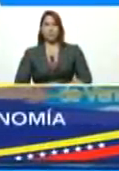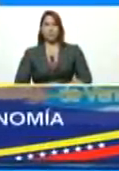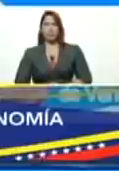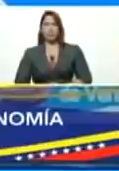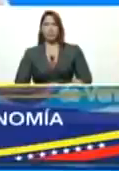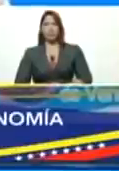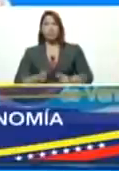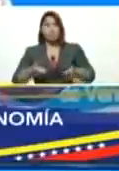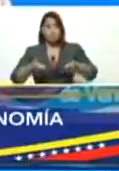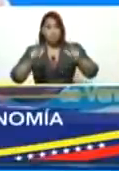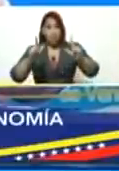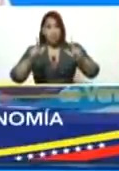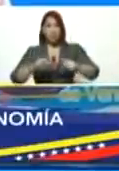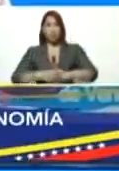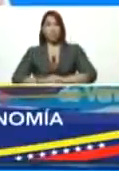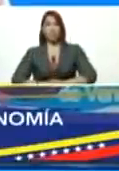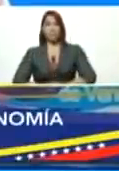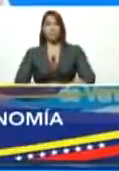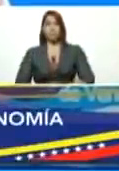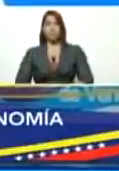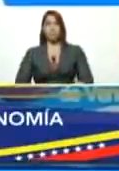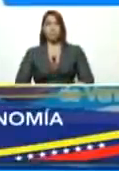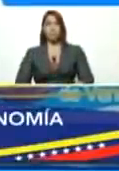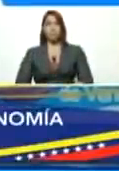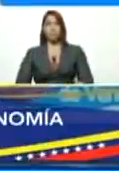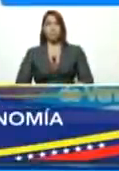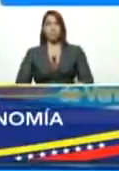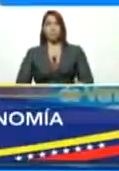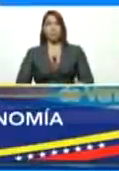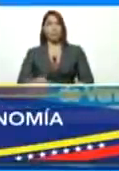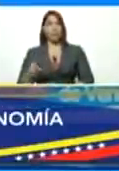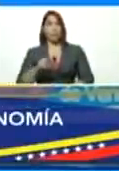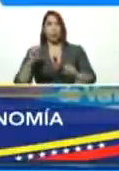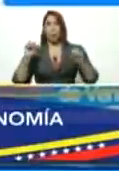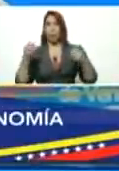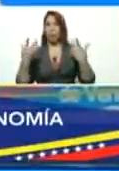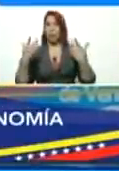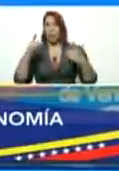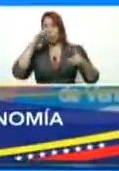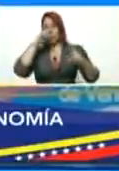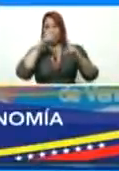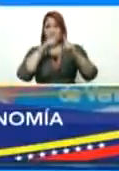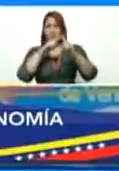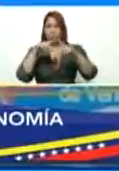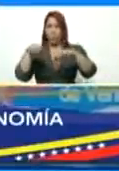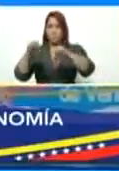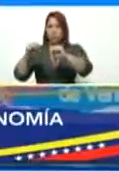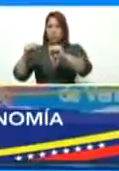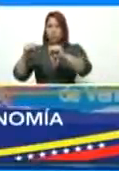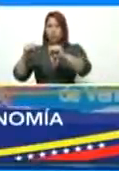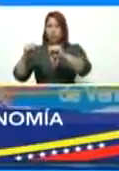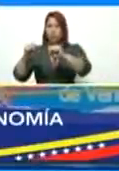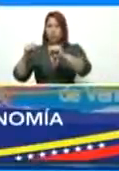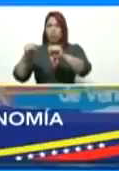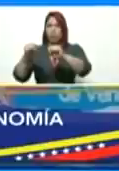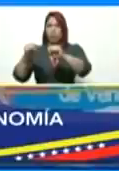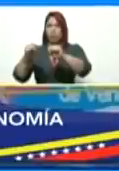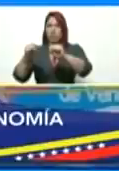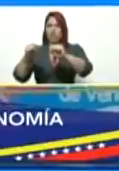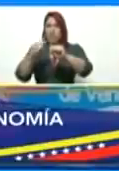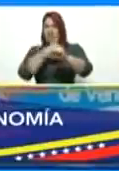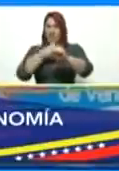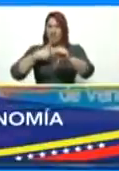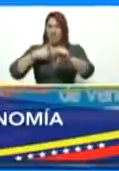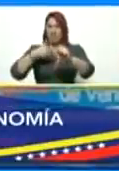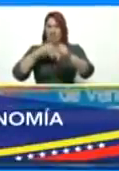y permitió que no se lograron los objetivos del imperialismo que era ahogar